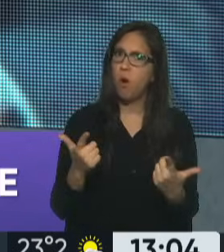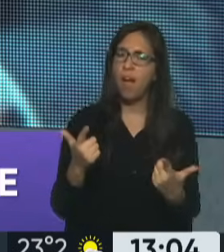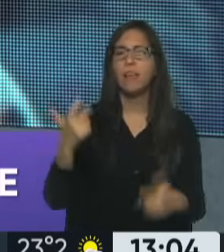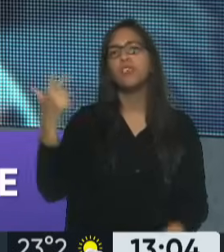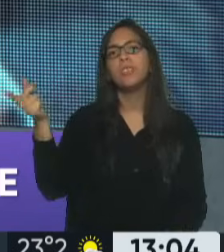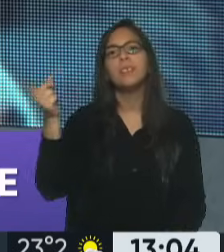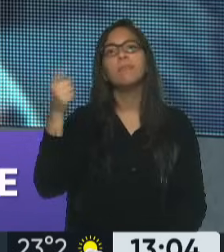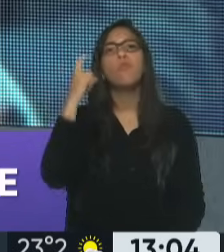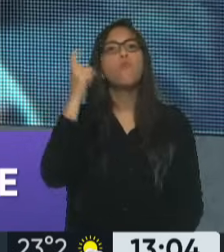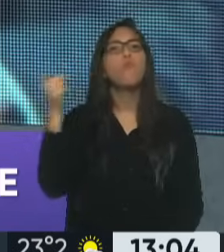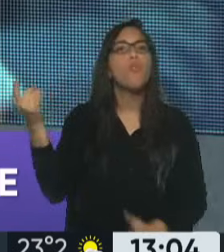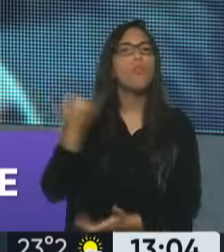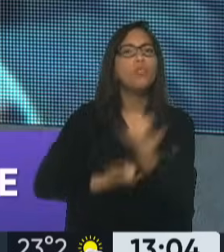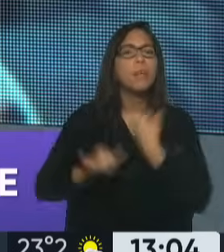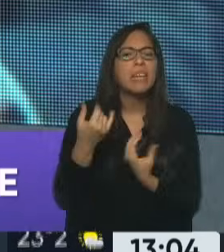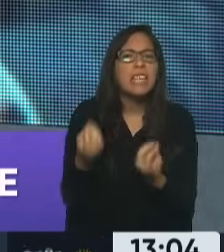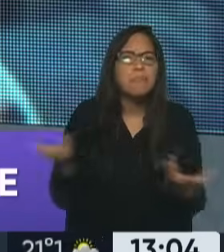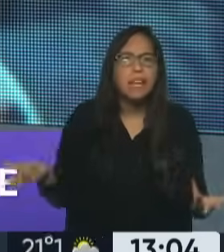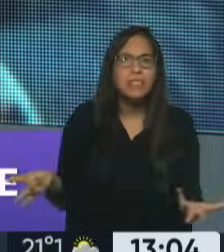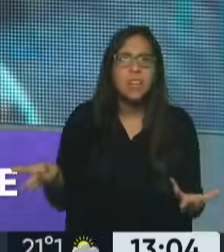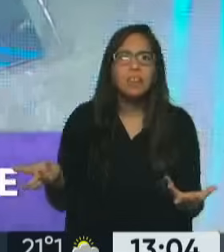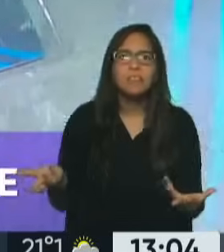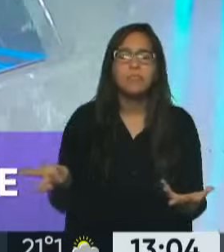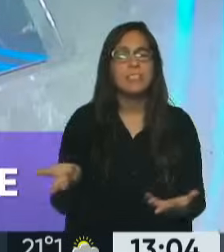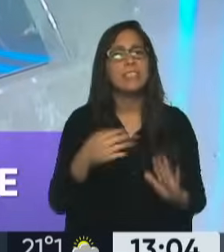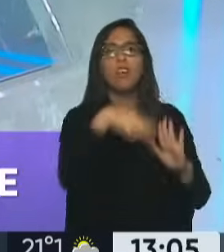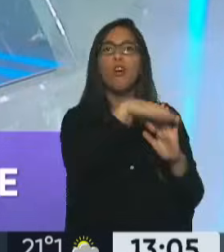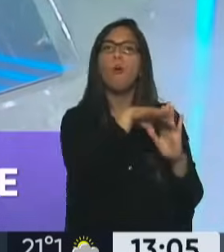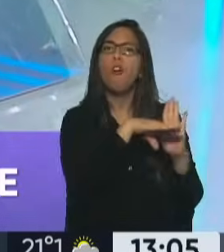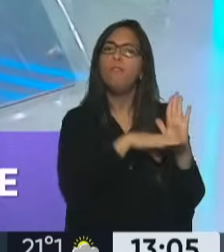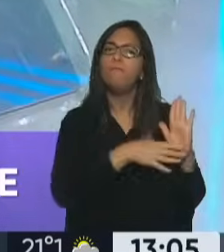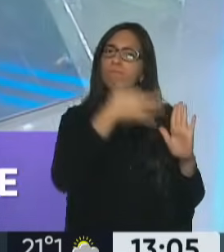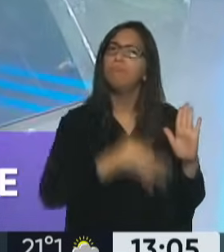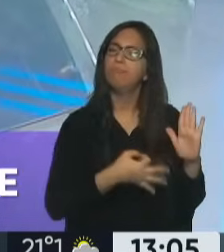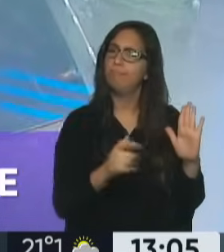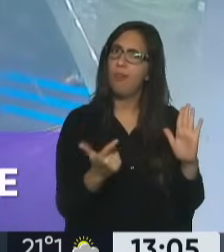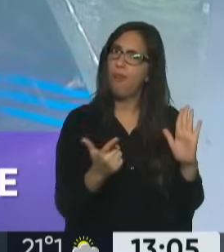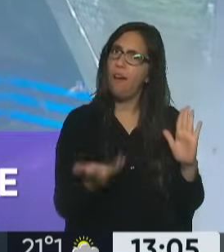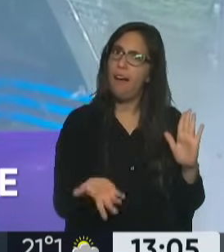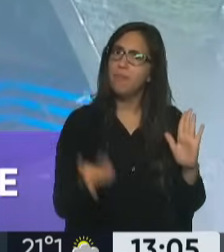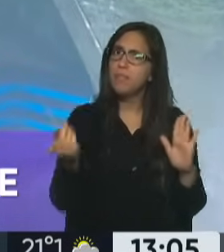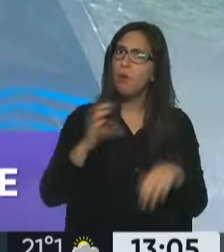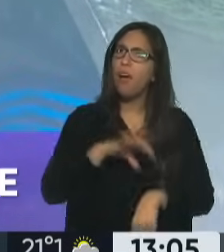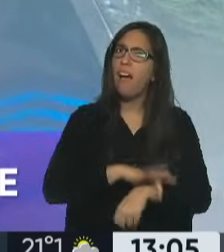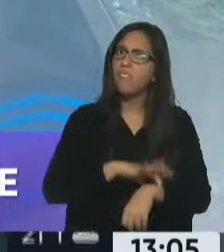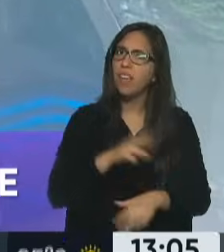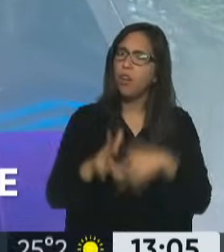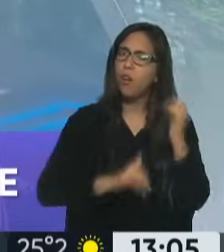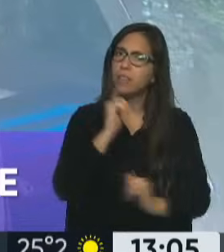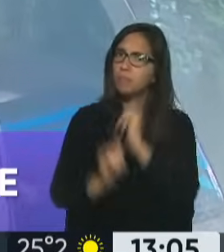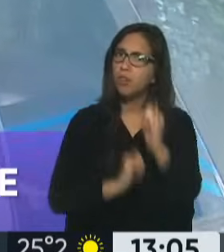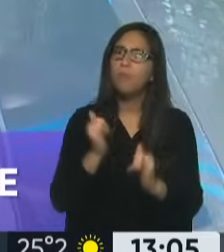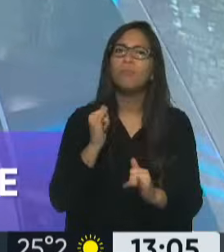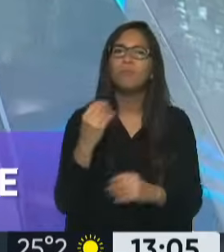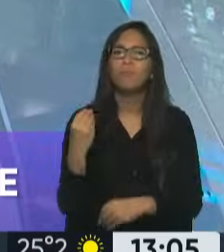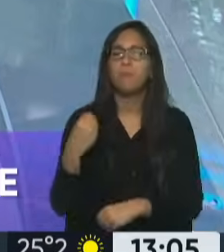instancia estamos qué pasa con estas condiciones y no están de las condiciones según explicó Santiago cafiero porque mercosur